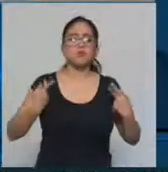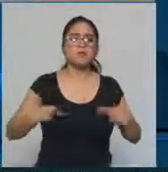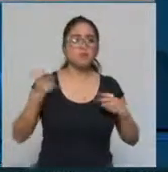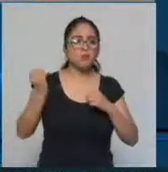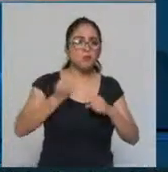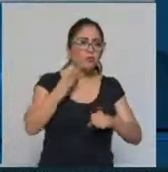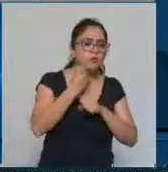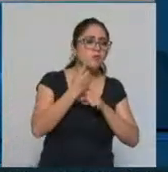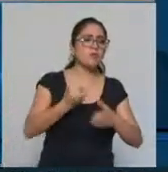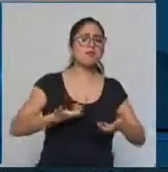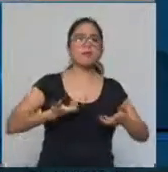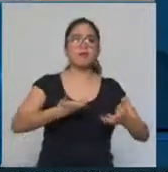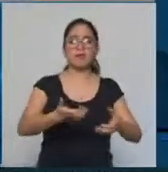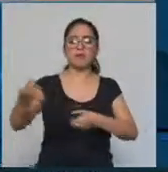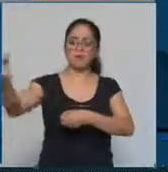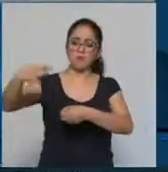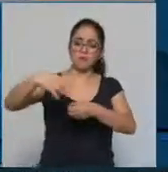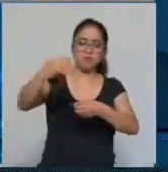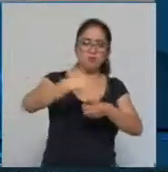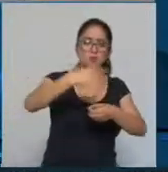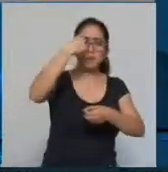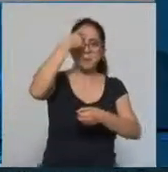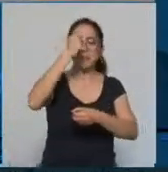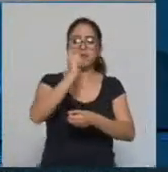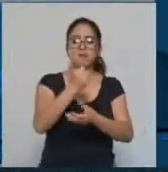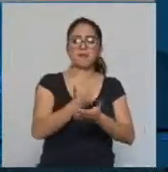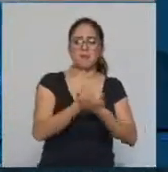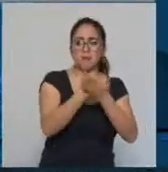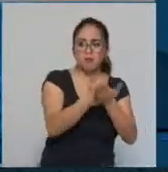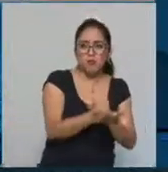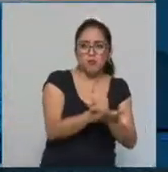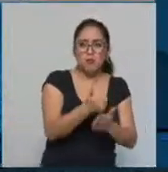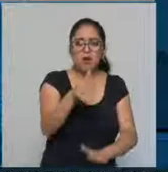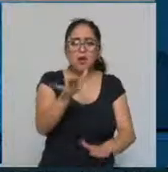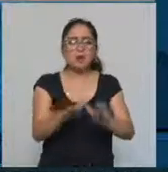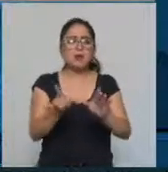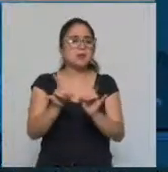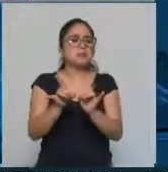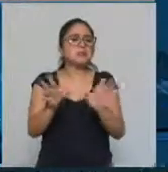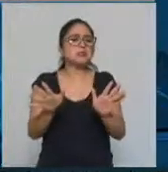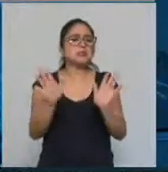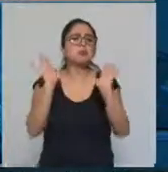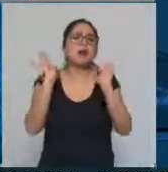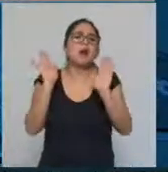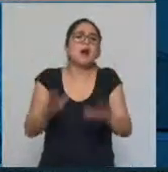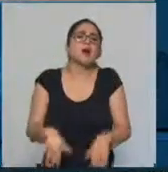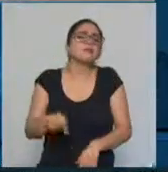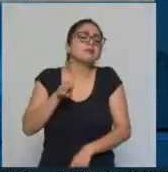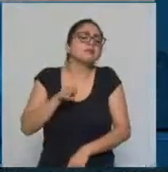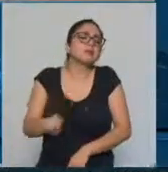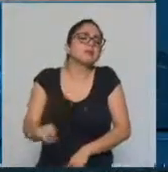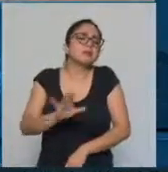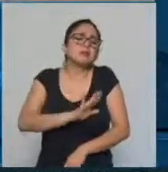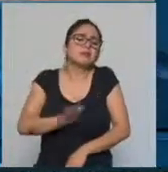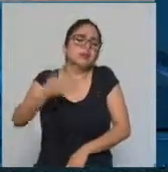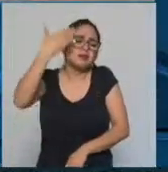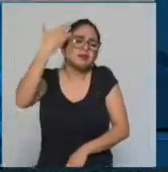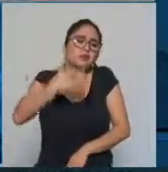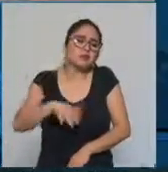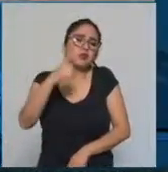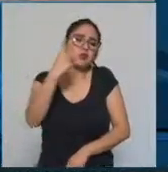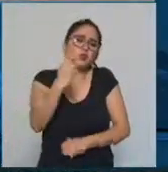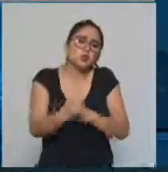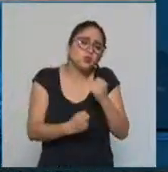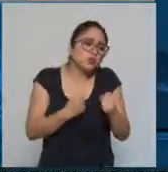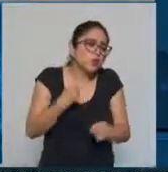calles, boteando, pidiendo ayuda, pero de repente también lo damos por hecho. Exacto. Sabemos que esto viene cada año, hoy